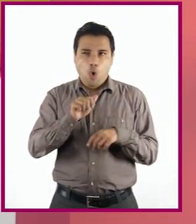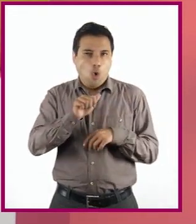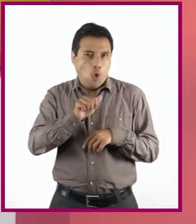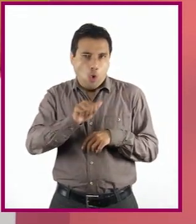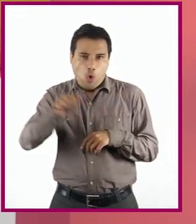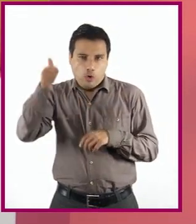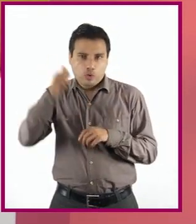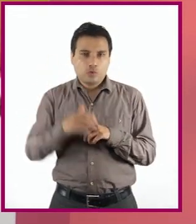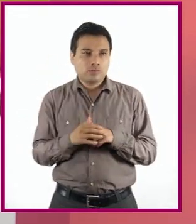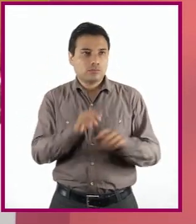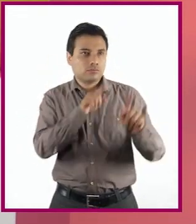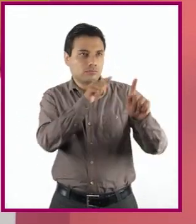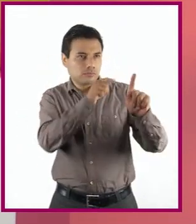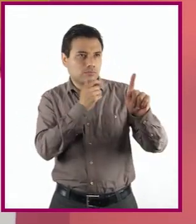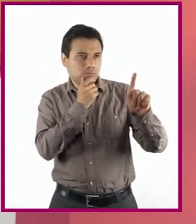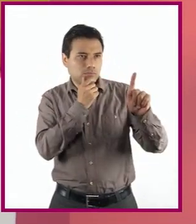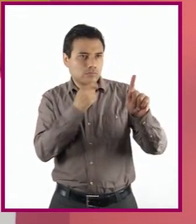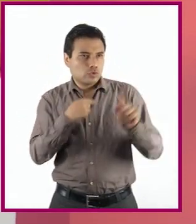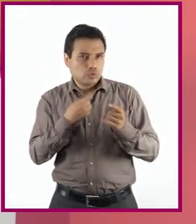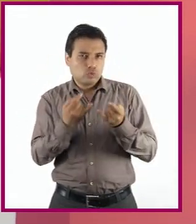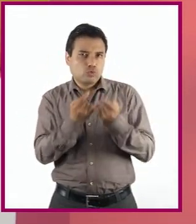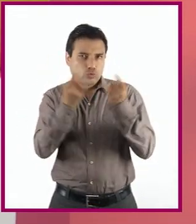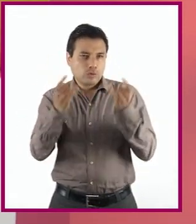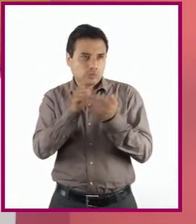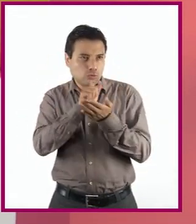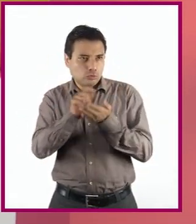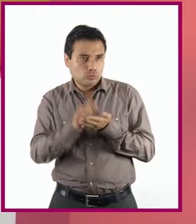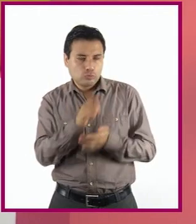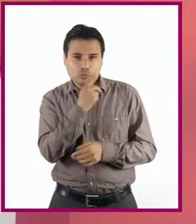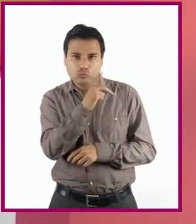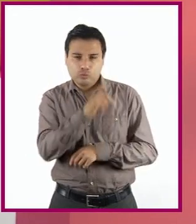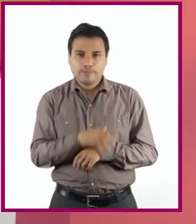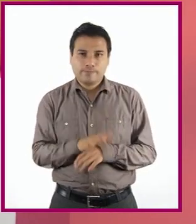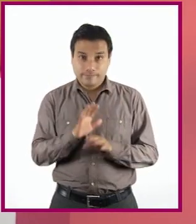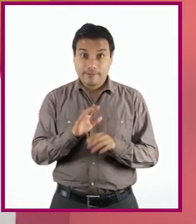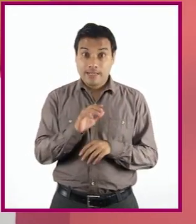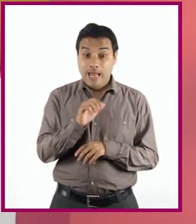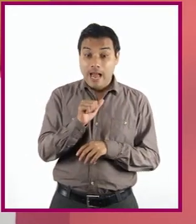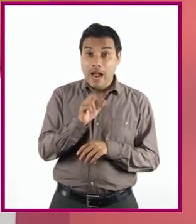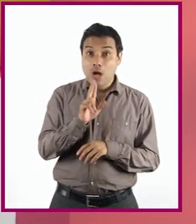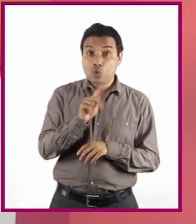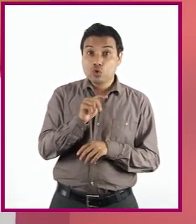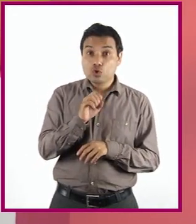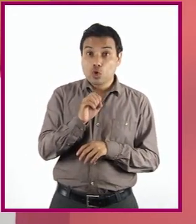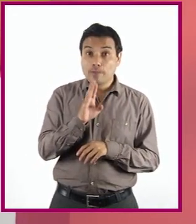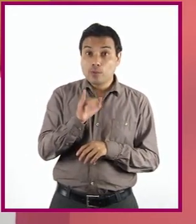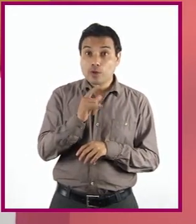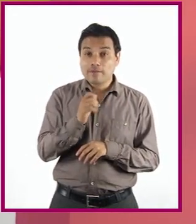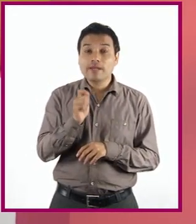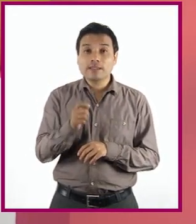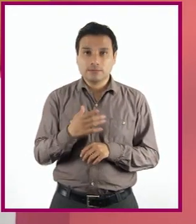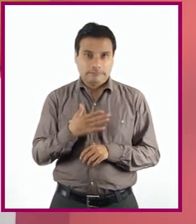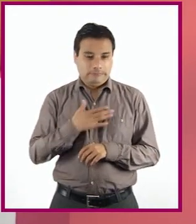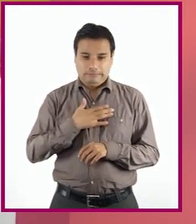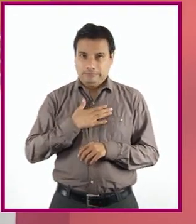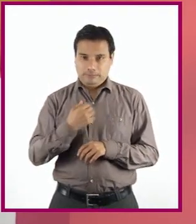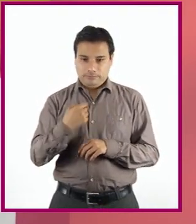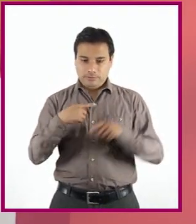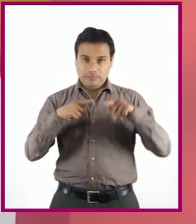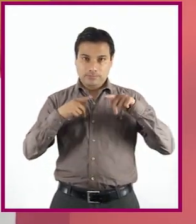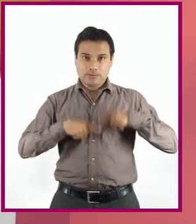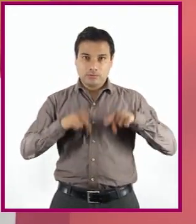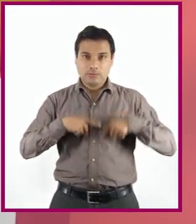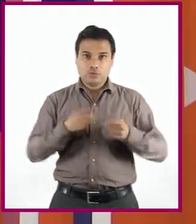la cual se escribe, mientras que la autobiografía es la misma persona quien relata su vida o parte de su vida.